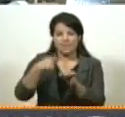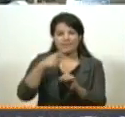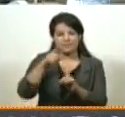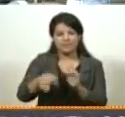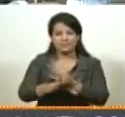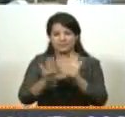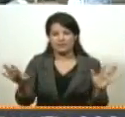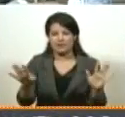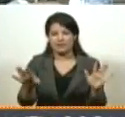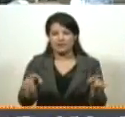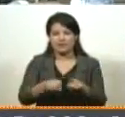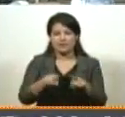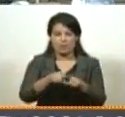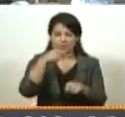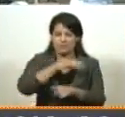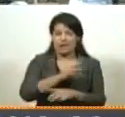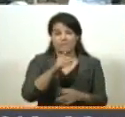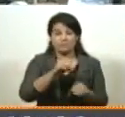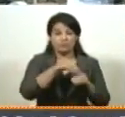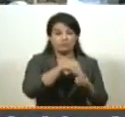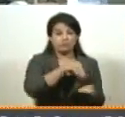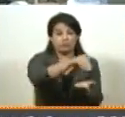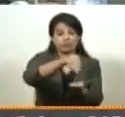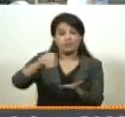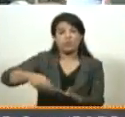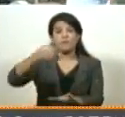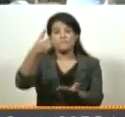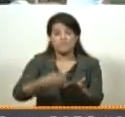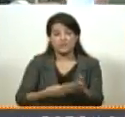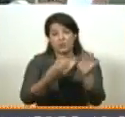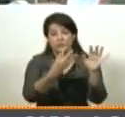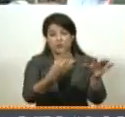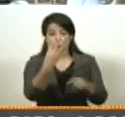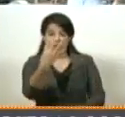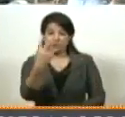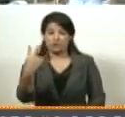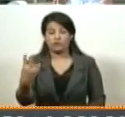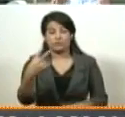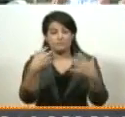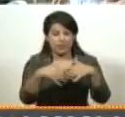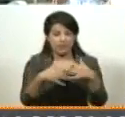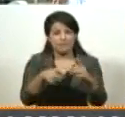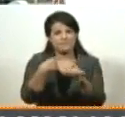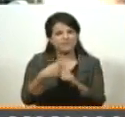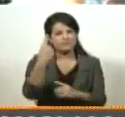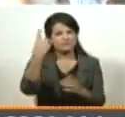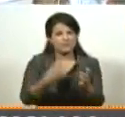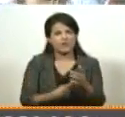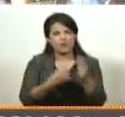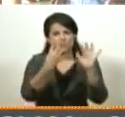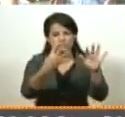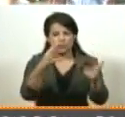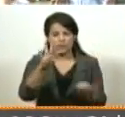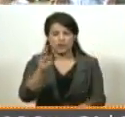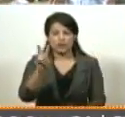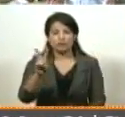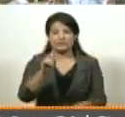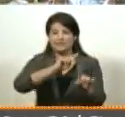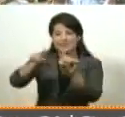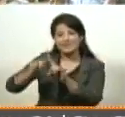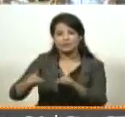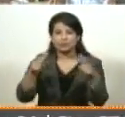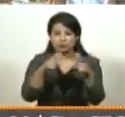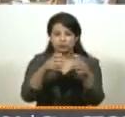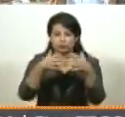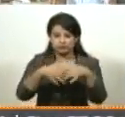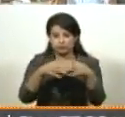activado 1.942 mesas electorales con 1.942 operadores y operadoras.